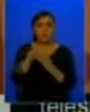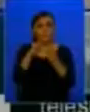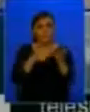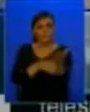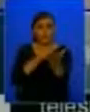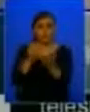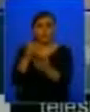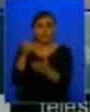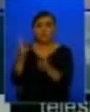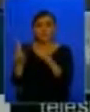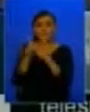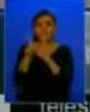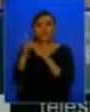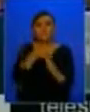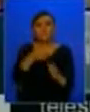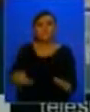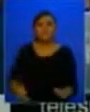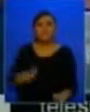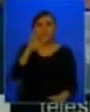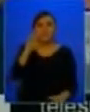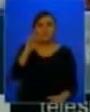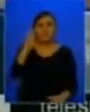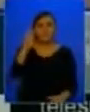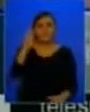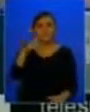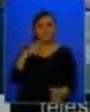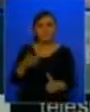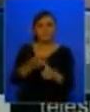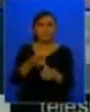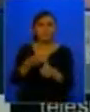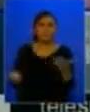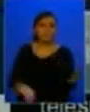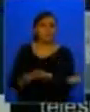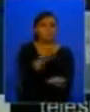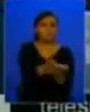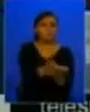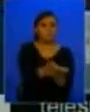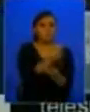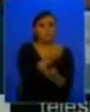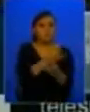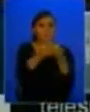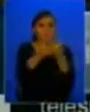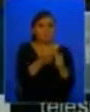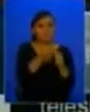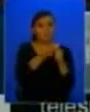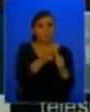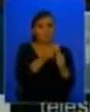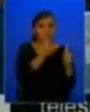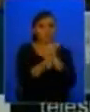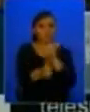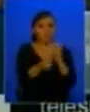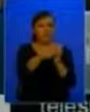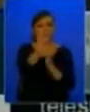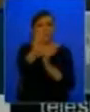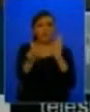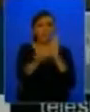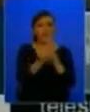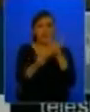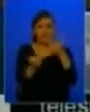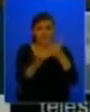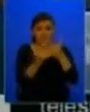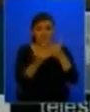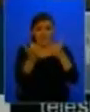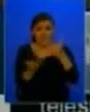al Congreso por el presidente Michel Temer con el carácter de urgente y con el cual crecerá el número de trabajadores terciarizados, que en